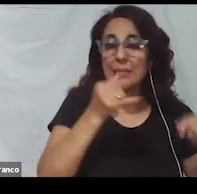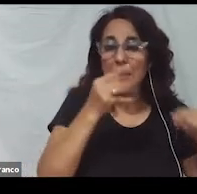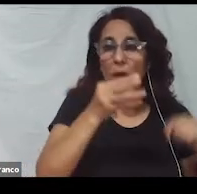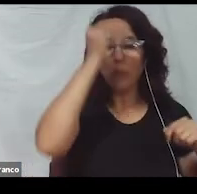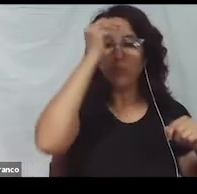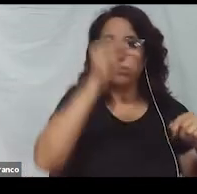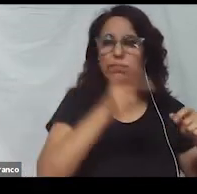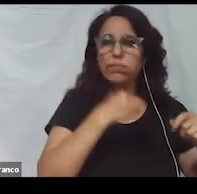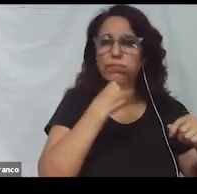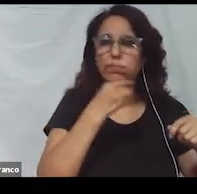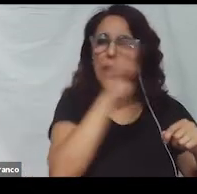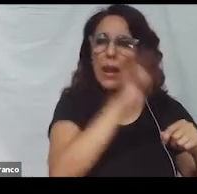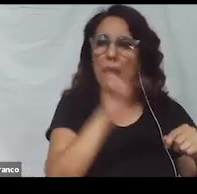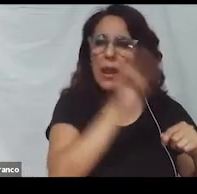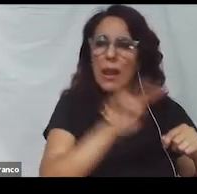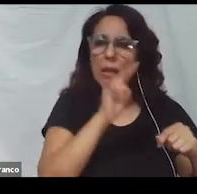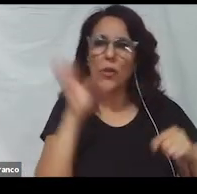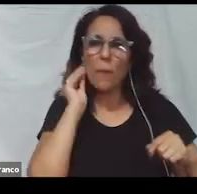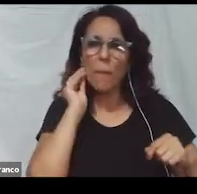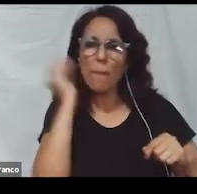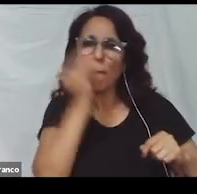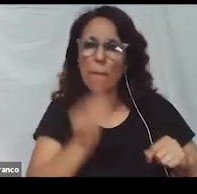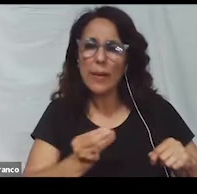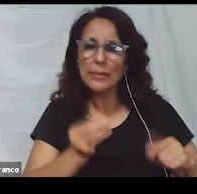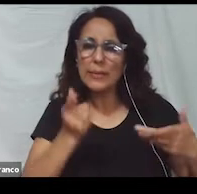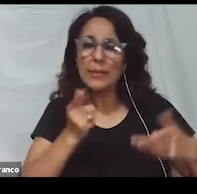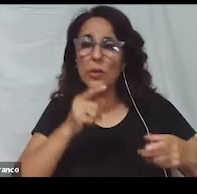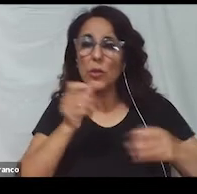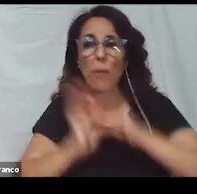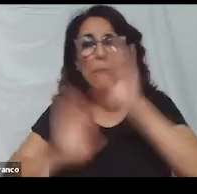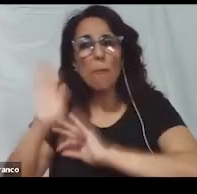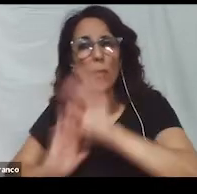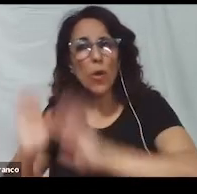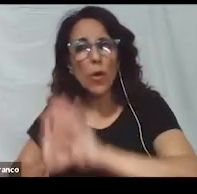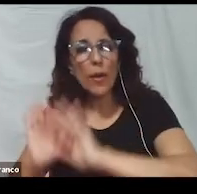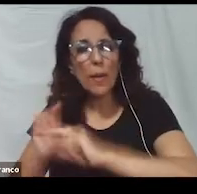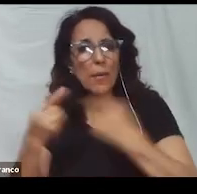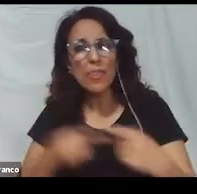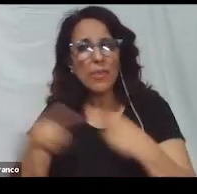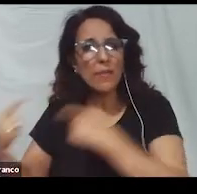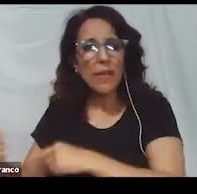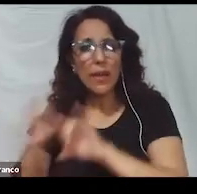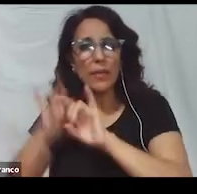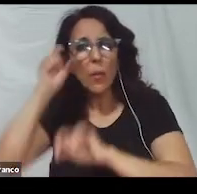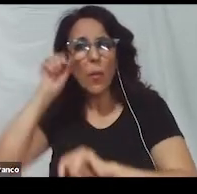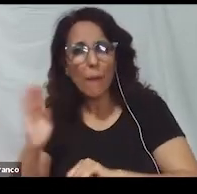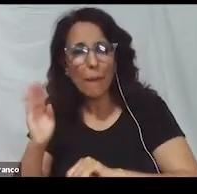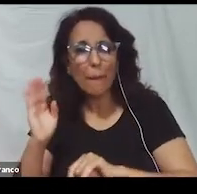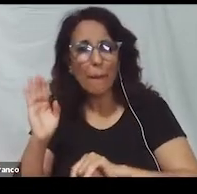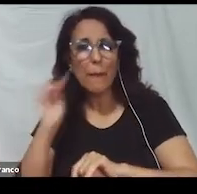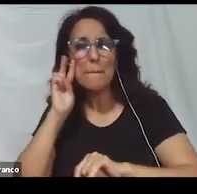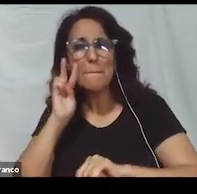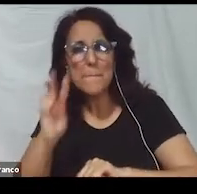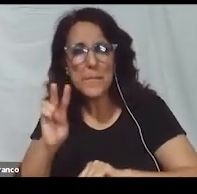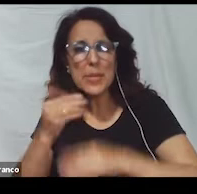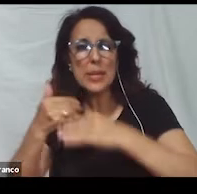el lector de pantalla y un programa diferente que está haciendo otra cosa en la web, pero le pueden ir avisando,